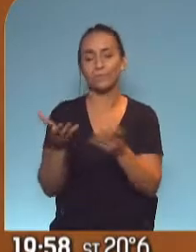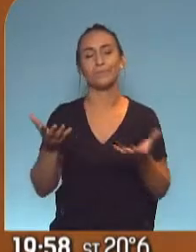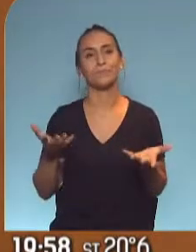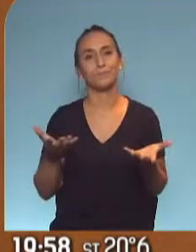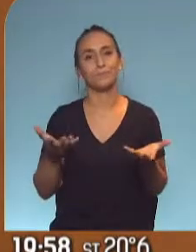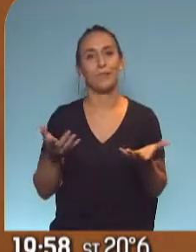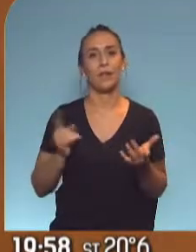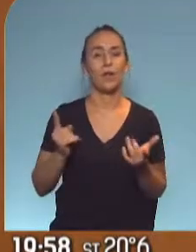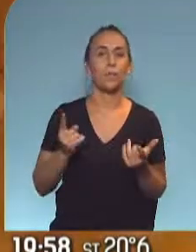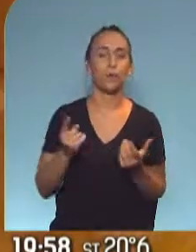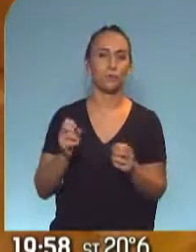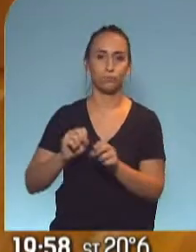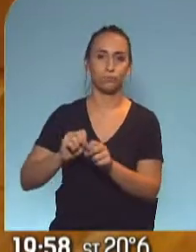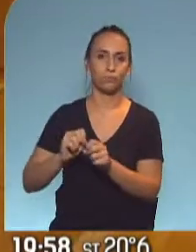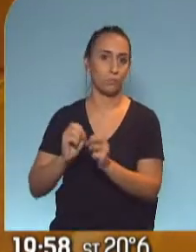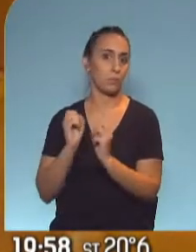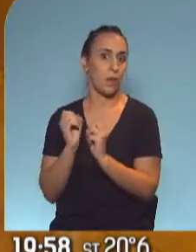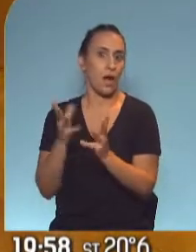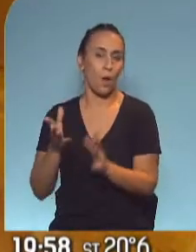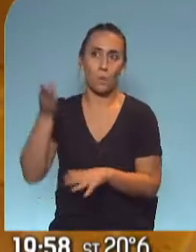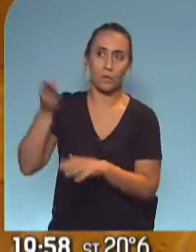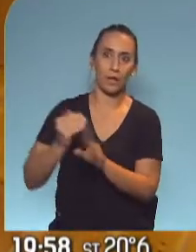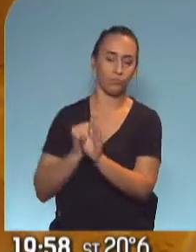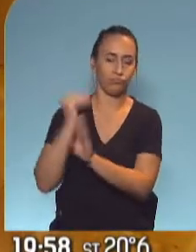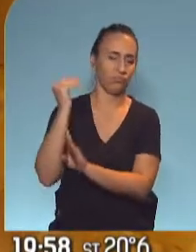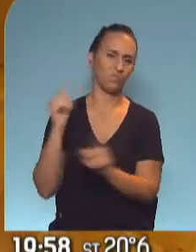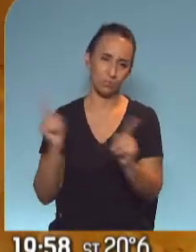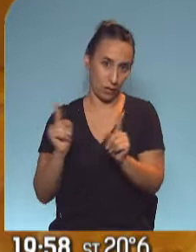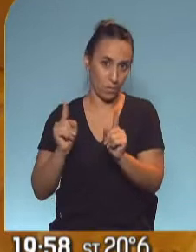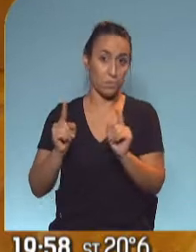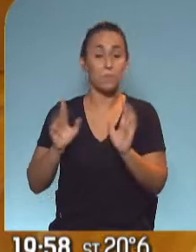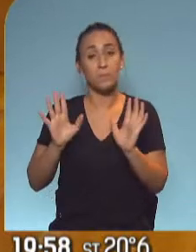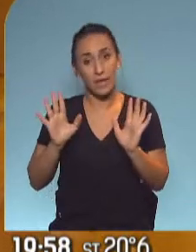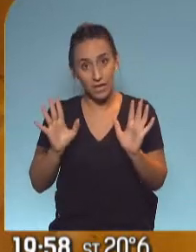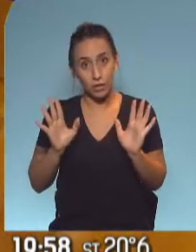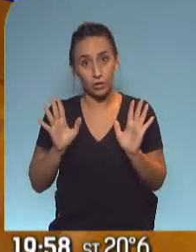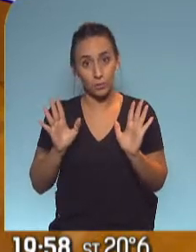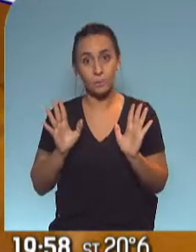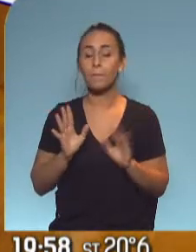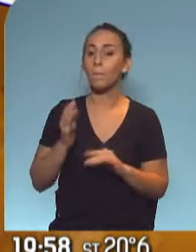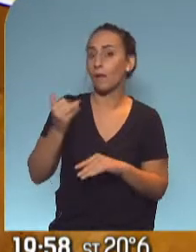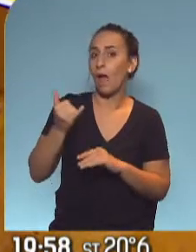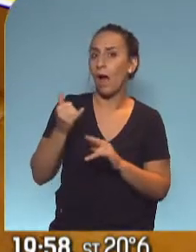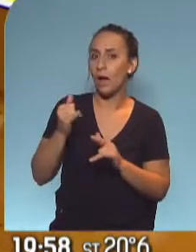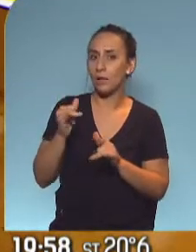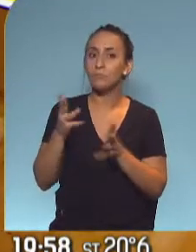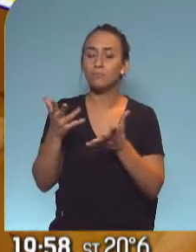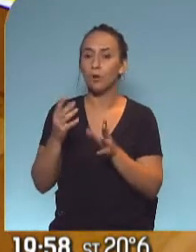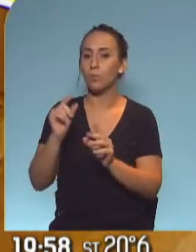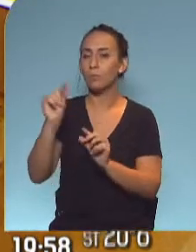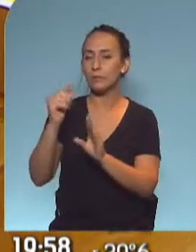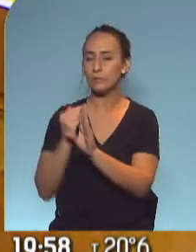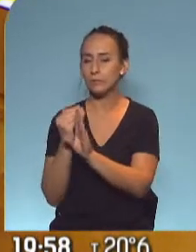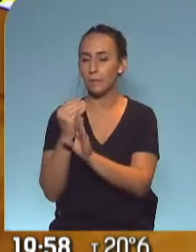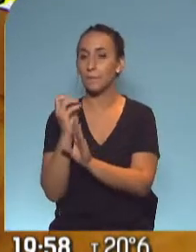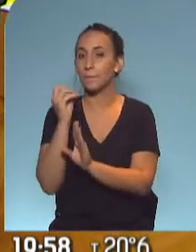Bueno, congratularnos por grandes porcentajes, por grandes incrementos, pero sí es cierto que hay una mejora con respecto al tercer trimestre, o